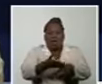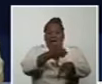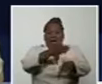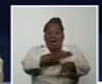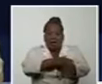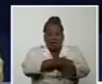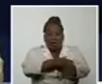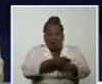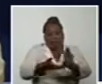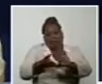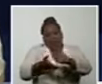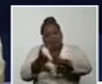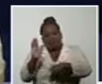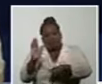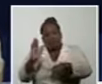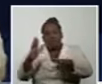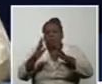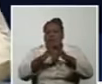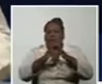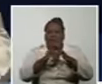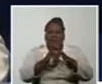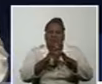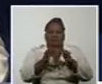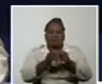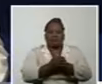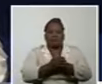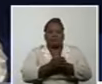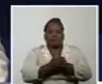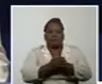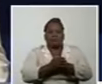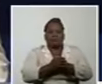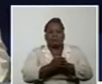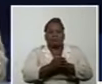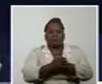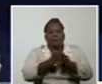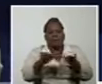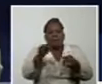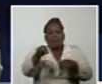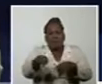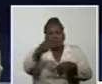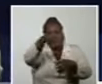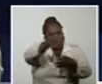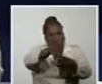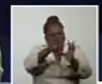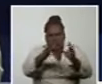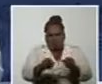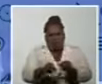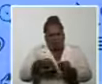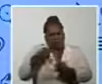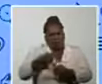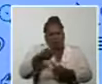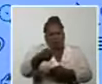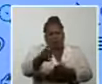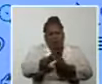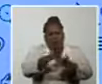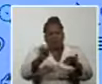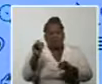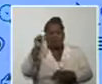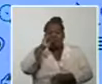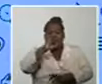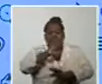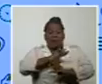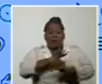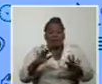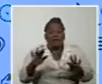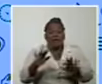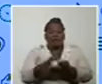sus casas, para donde ellos vengan a incorporarse. Pero eso está dentro de la cifra que damos aquí. Doctor, terminamos así la ronda de preguntas.